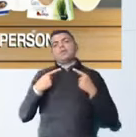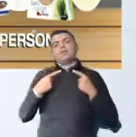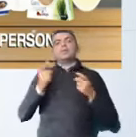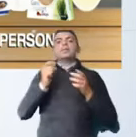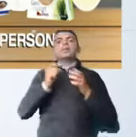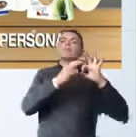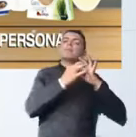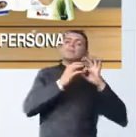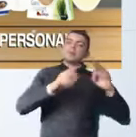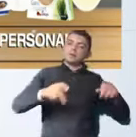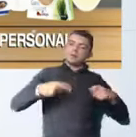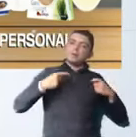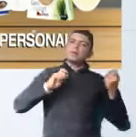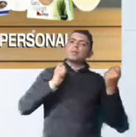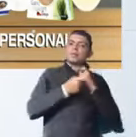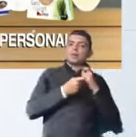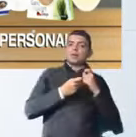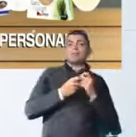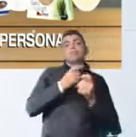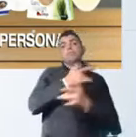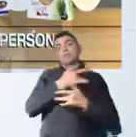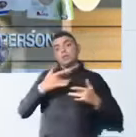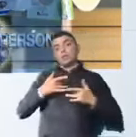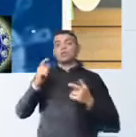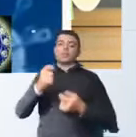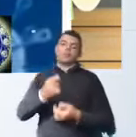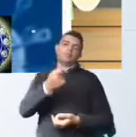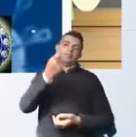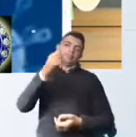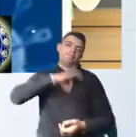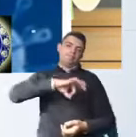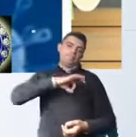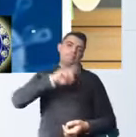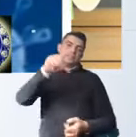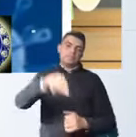familia, tanto en salud como en ingresos.